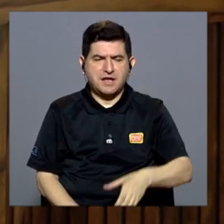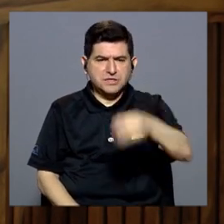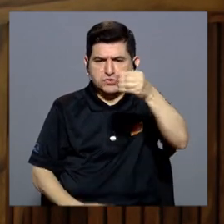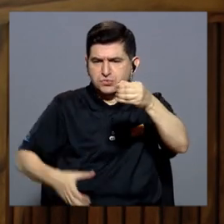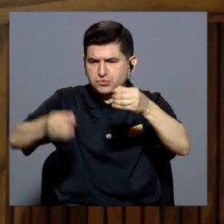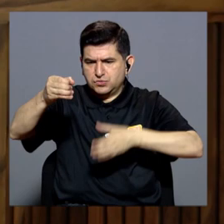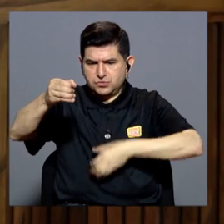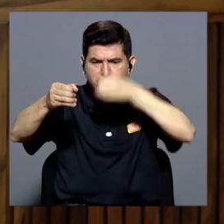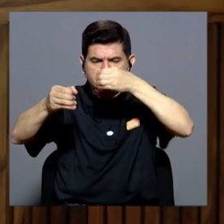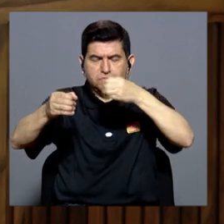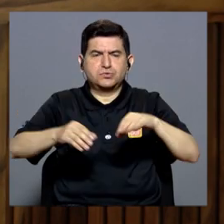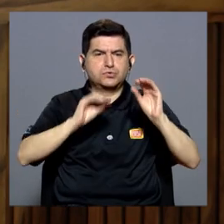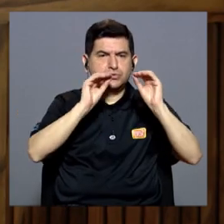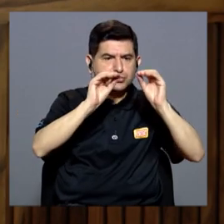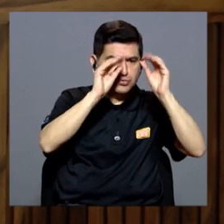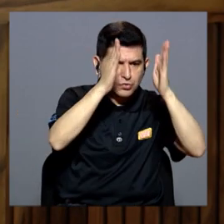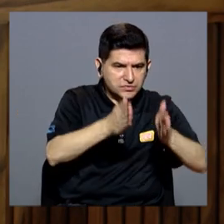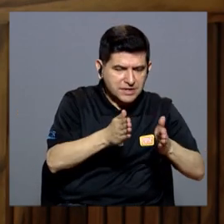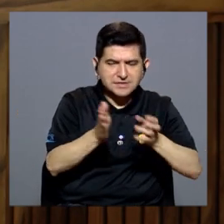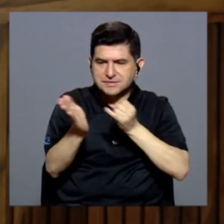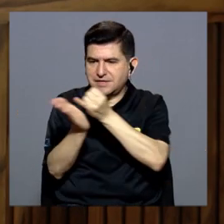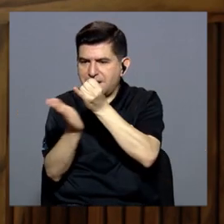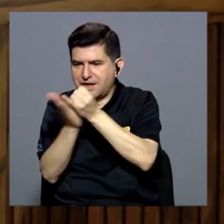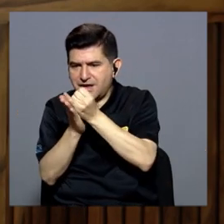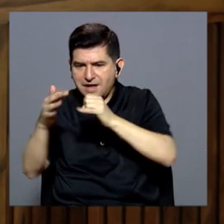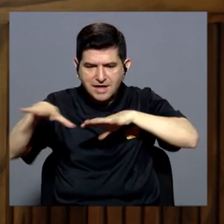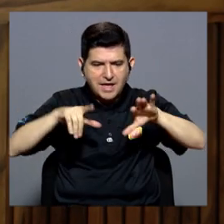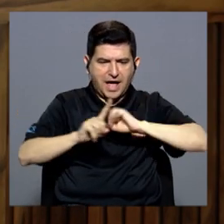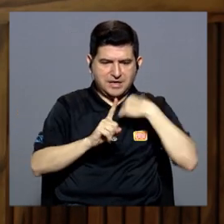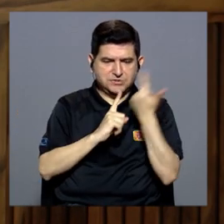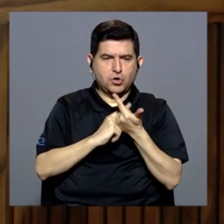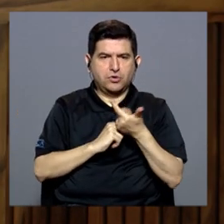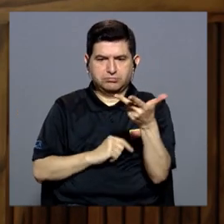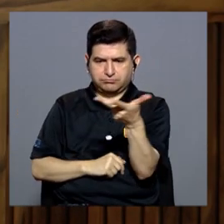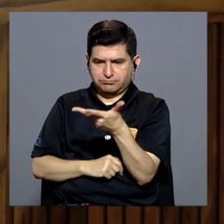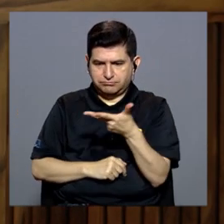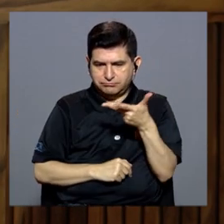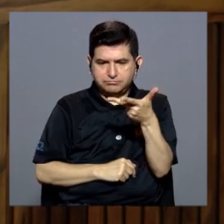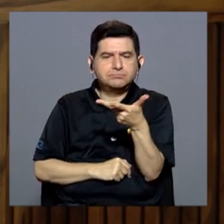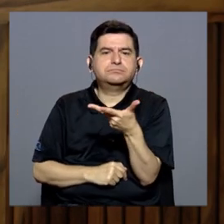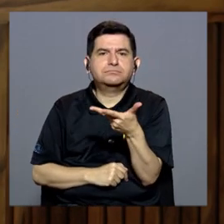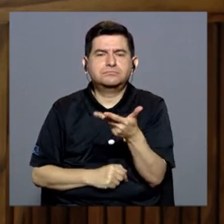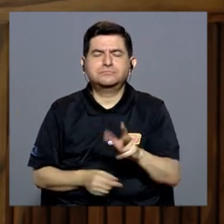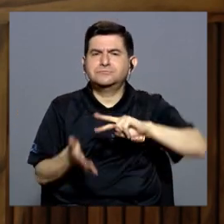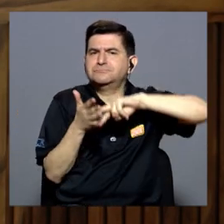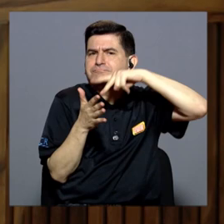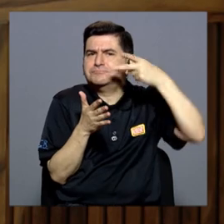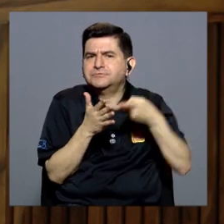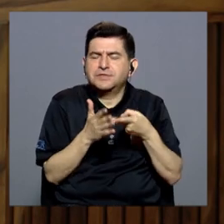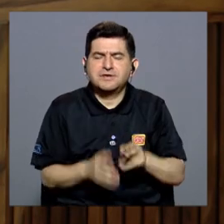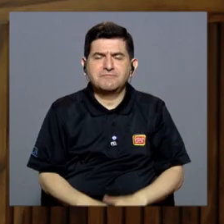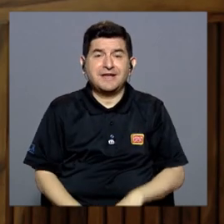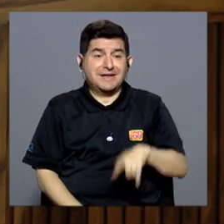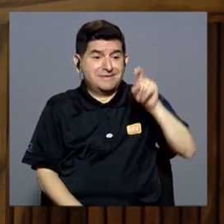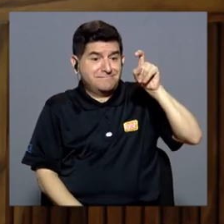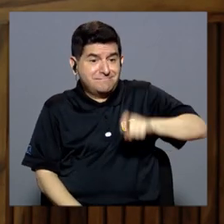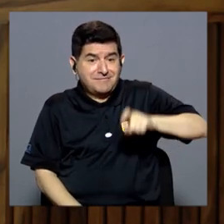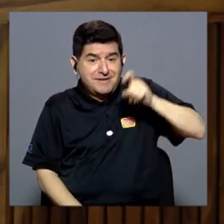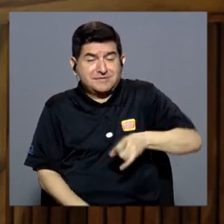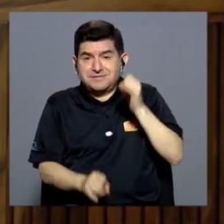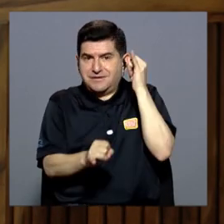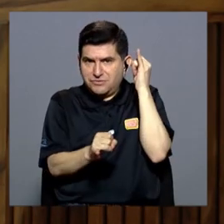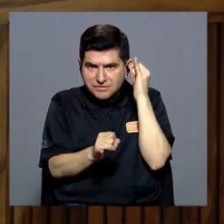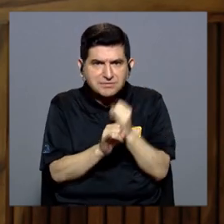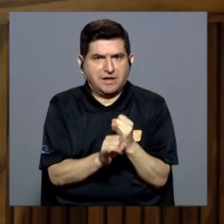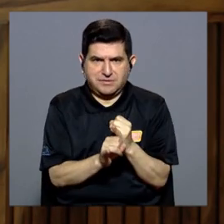fundamentales: la docencia, la investigación y la acción social. Entonces se convierte en un imperativo para la